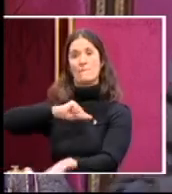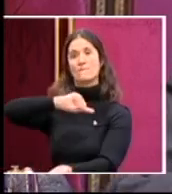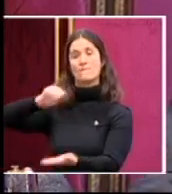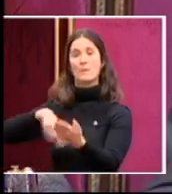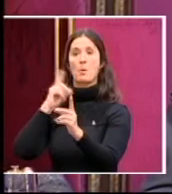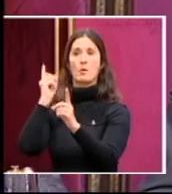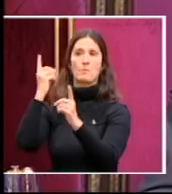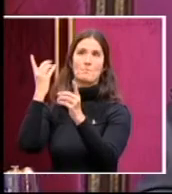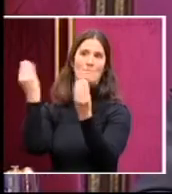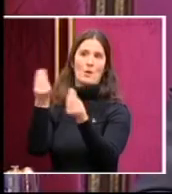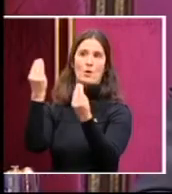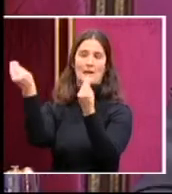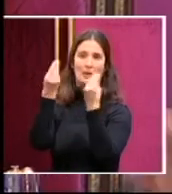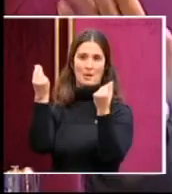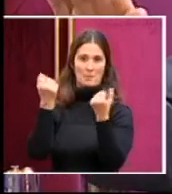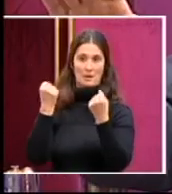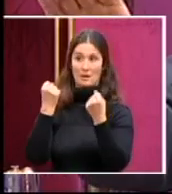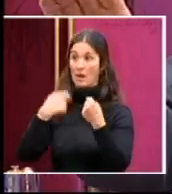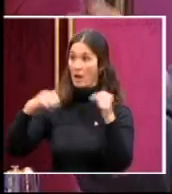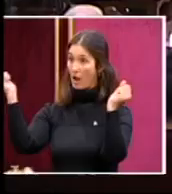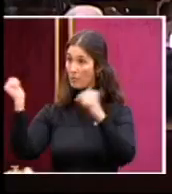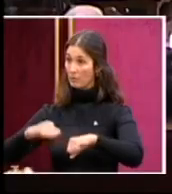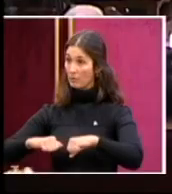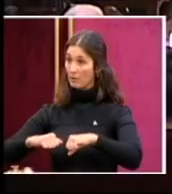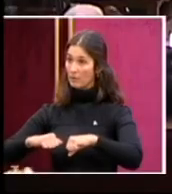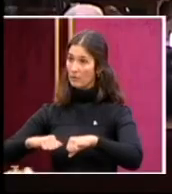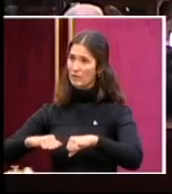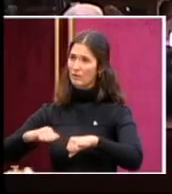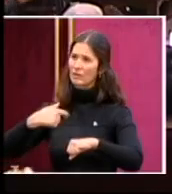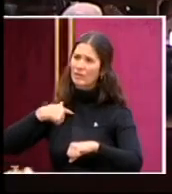el clima y la energía. Se aprueba, por tanto.